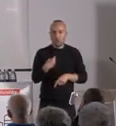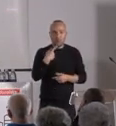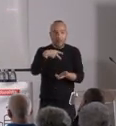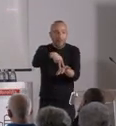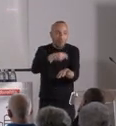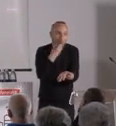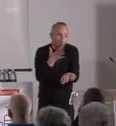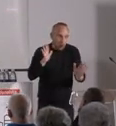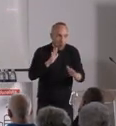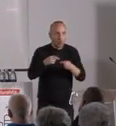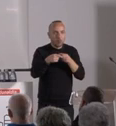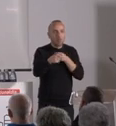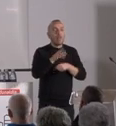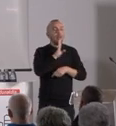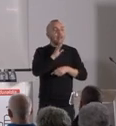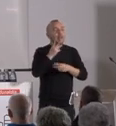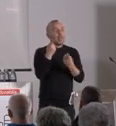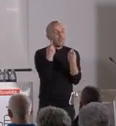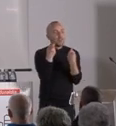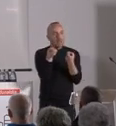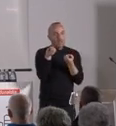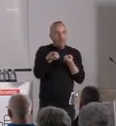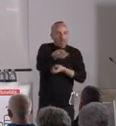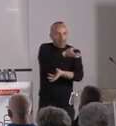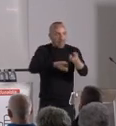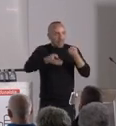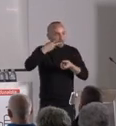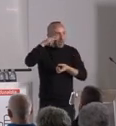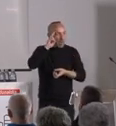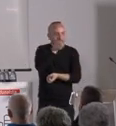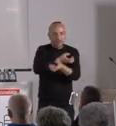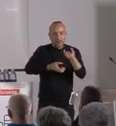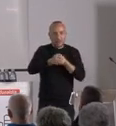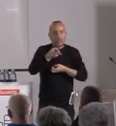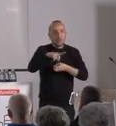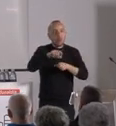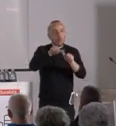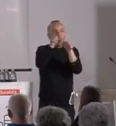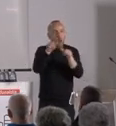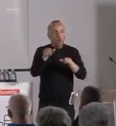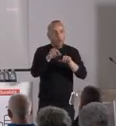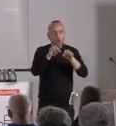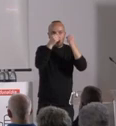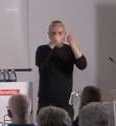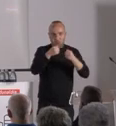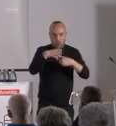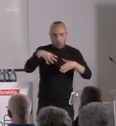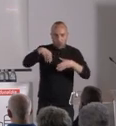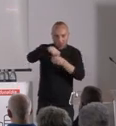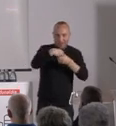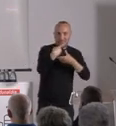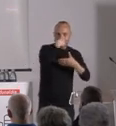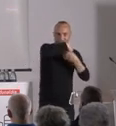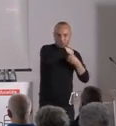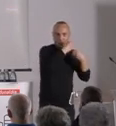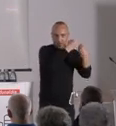Después la necesidad como de intercambiar experiencias y también sobre todo la de difusión del modelo y sensibilización, ¿no? Esto podríamos decir, a mi entender, que es